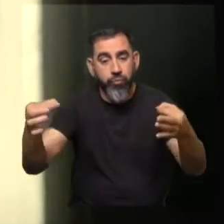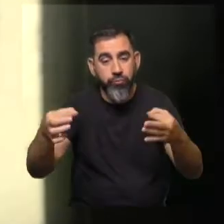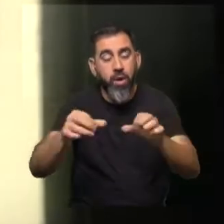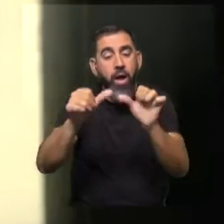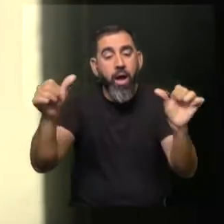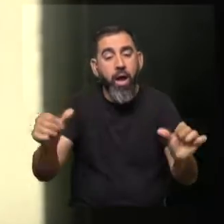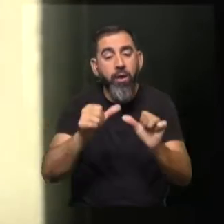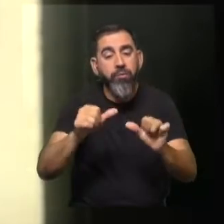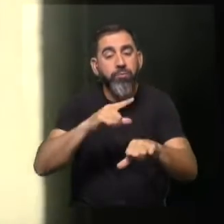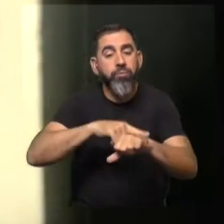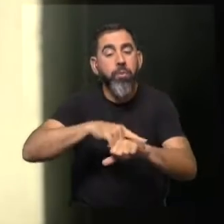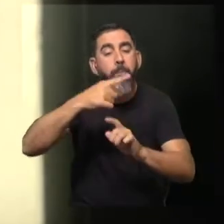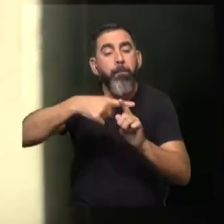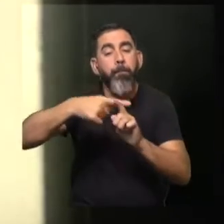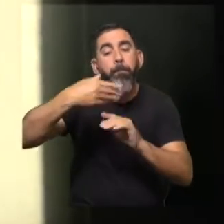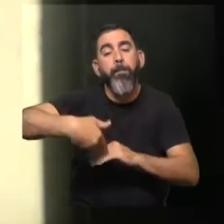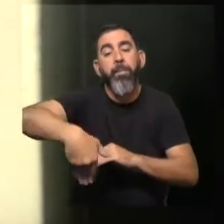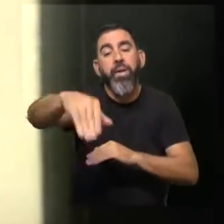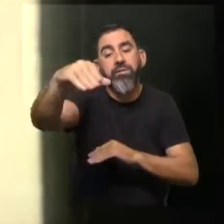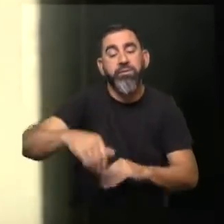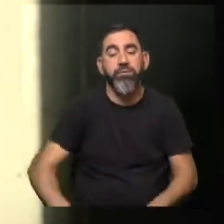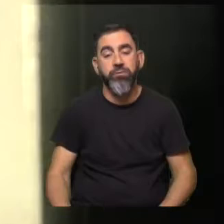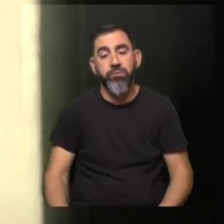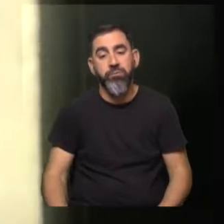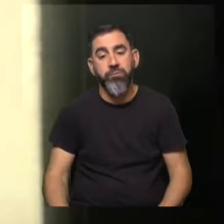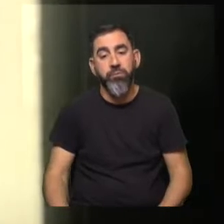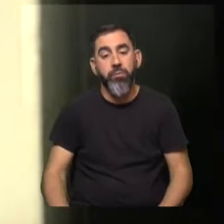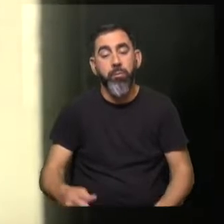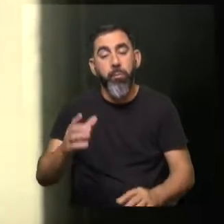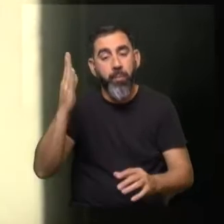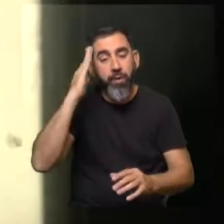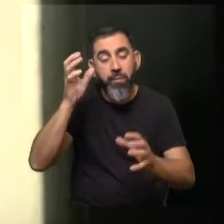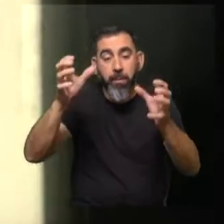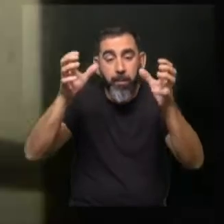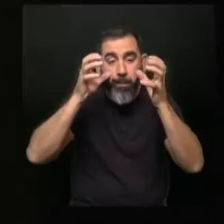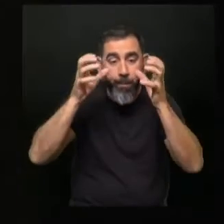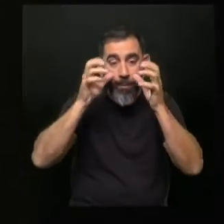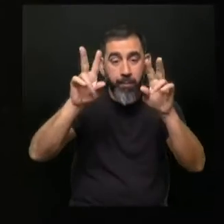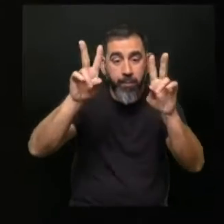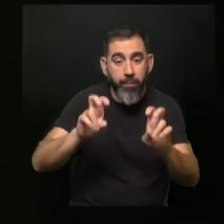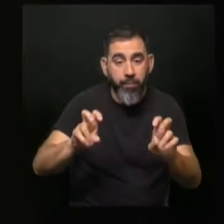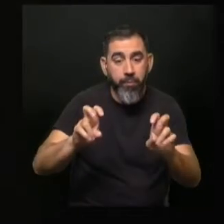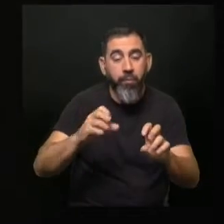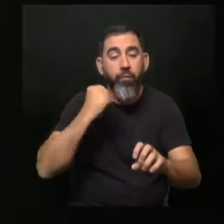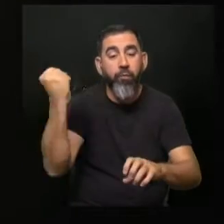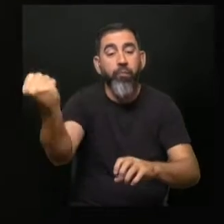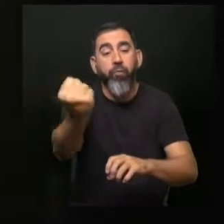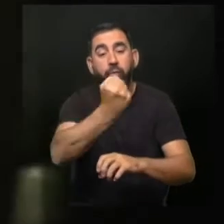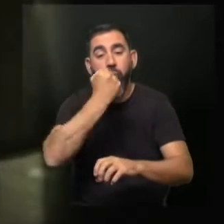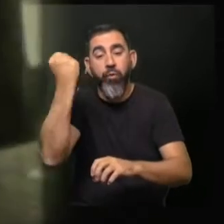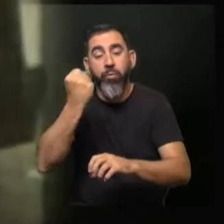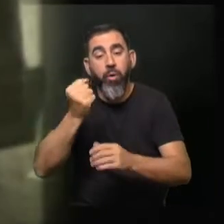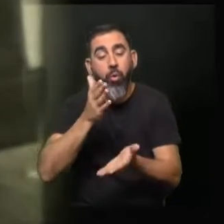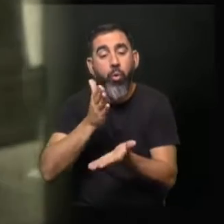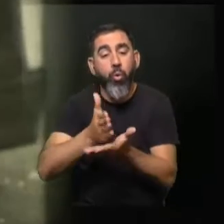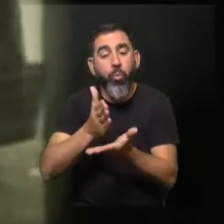acción se prolonga durante meses. Para conjurar el peligro del Oxoceles leta, es pues indispensable la